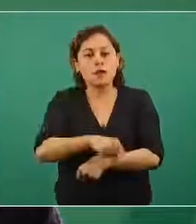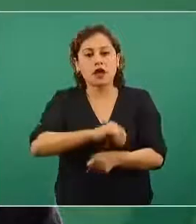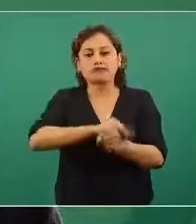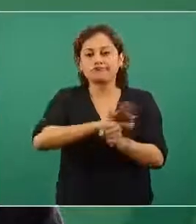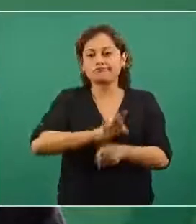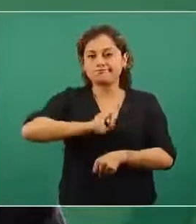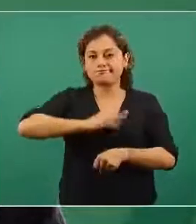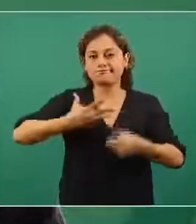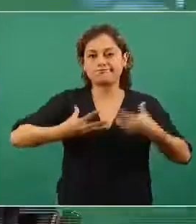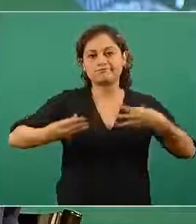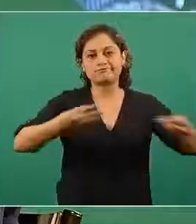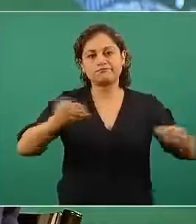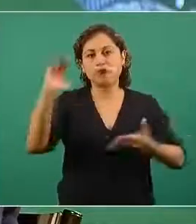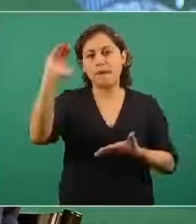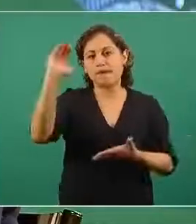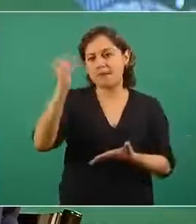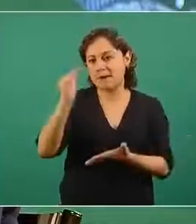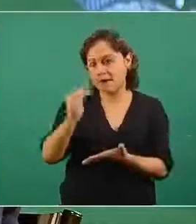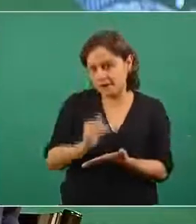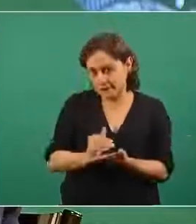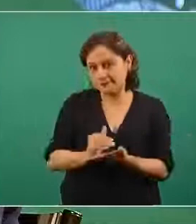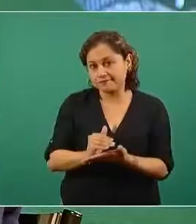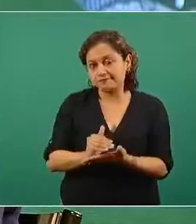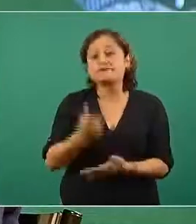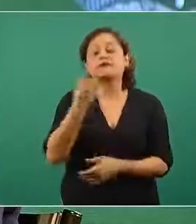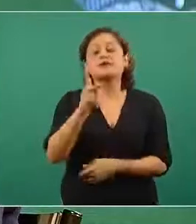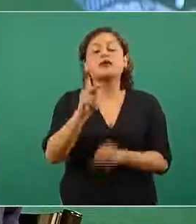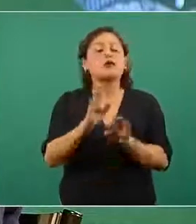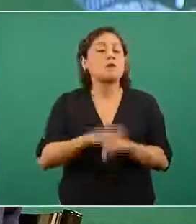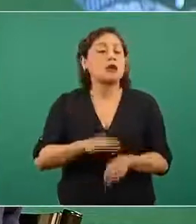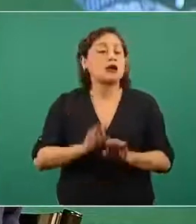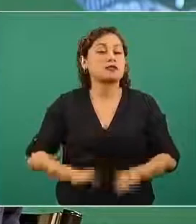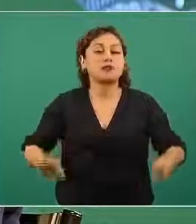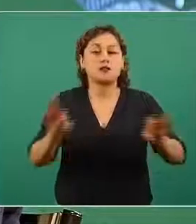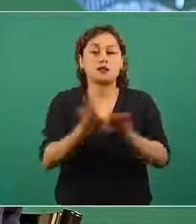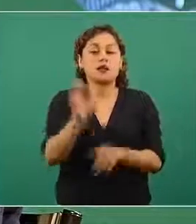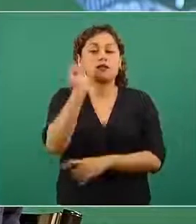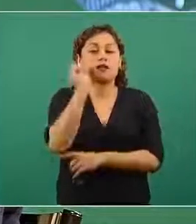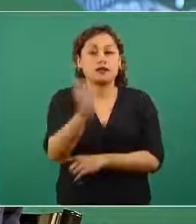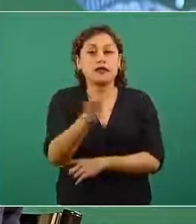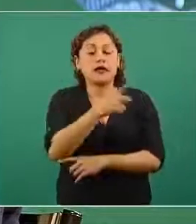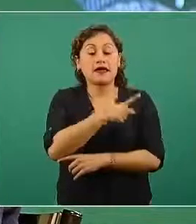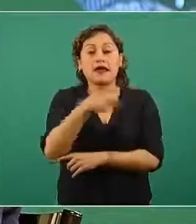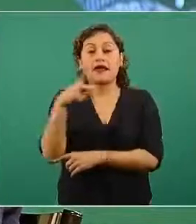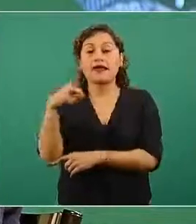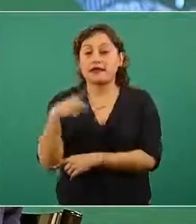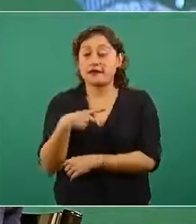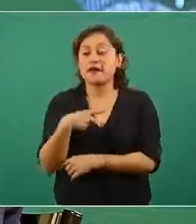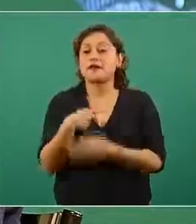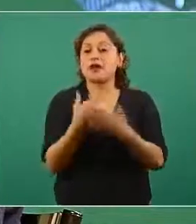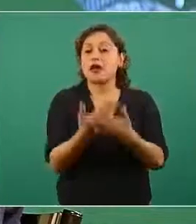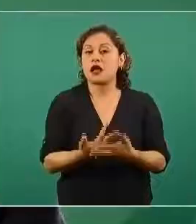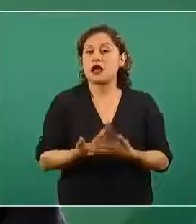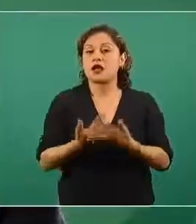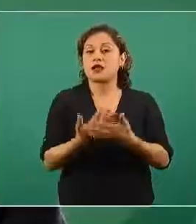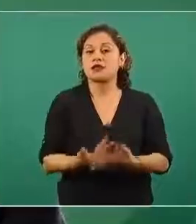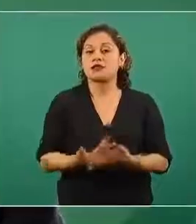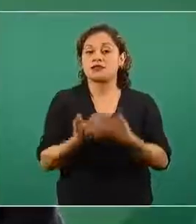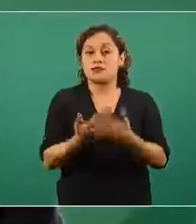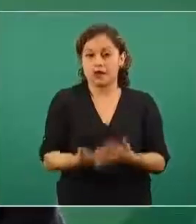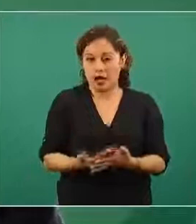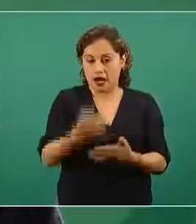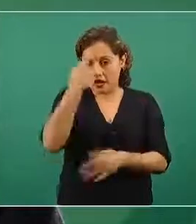la epidemia y, sobre todo, lo más importante, continuar dando tiempo para que la política nacional de vacunación